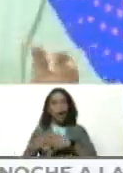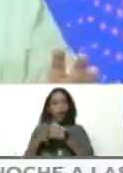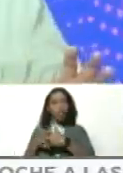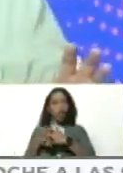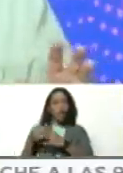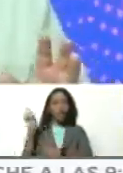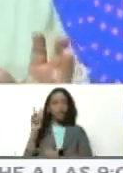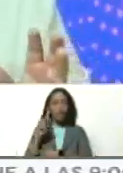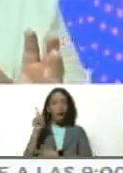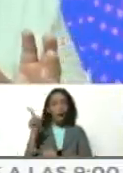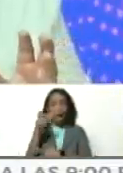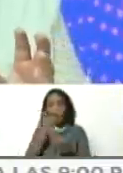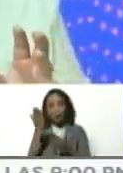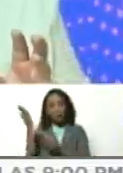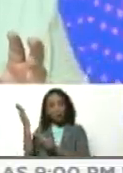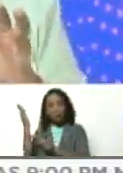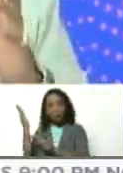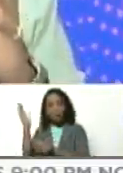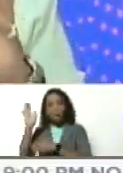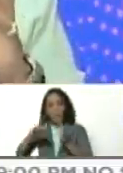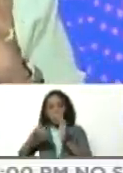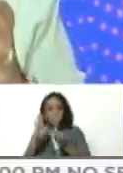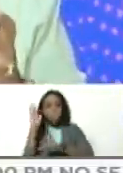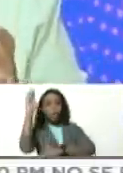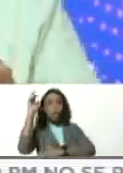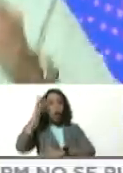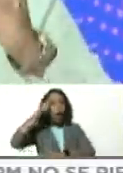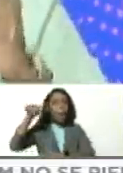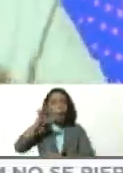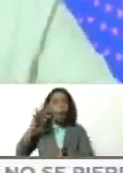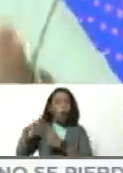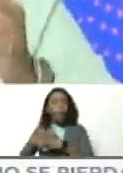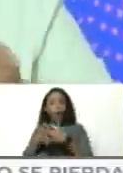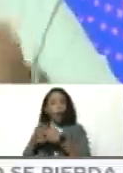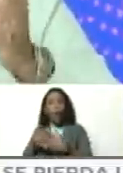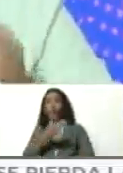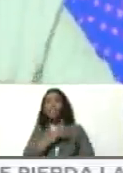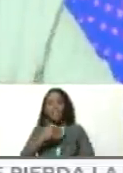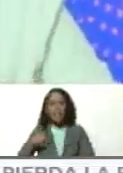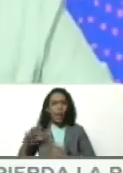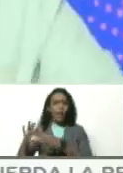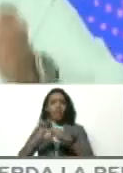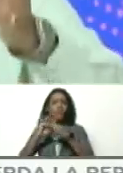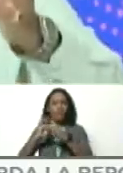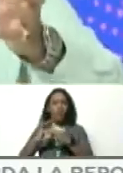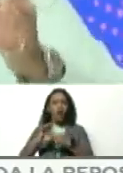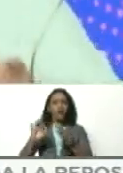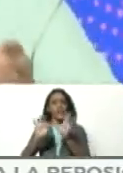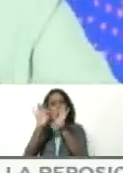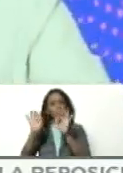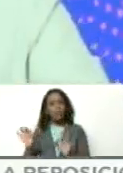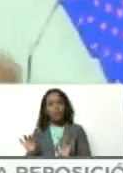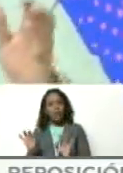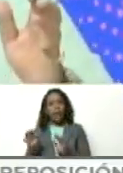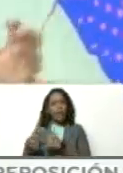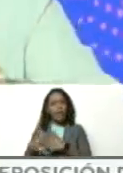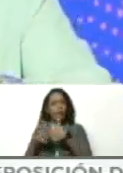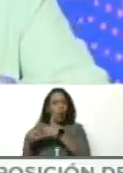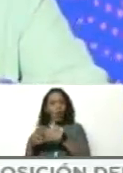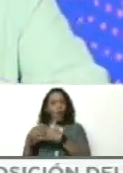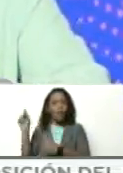Venezuela. Ahí están los basquetbolistas. El pueblo de Estados Unidos quiere una nueva relación entre Estados Unidos y